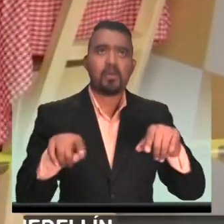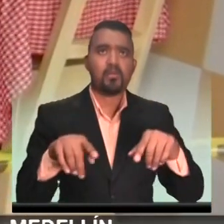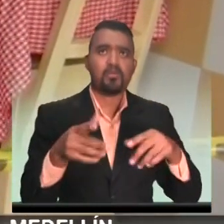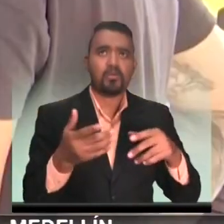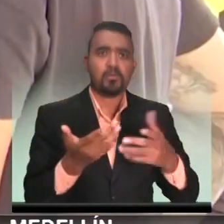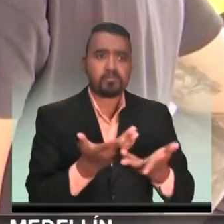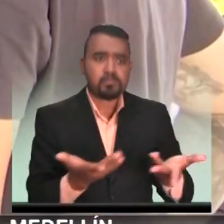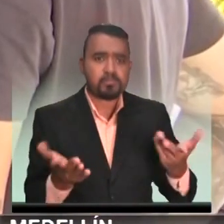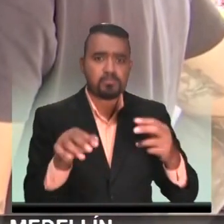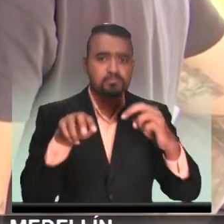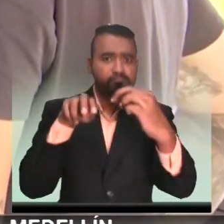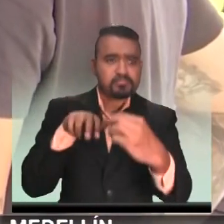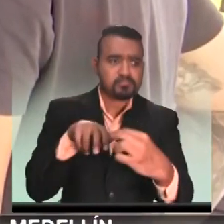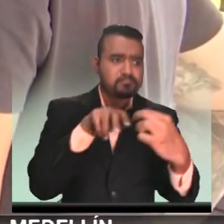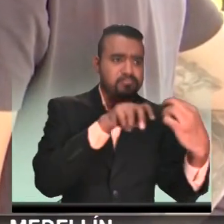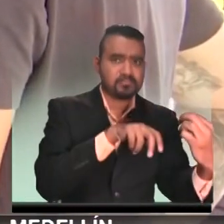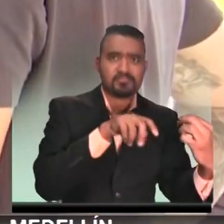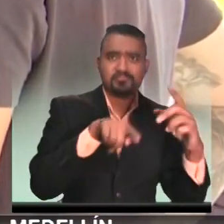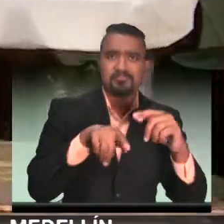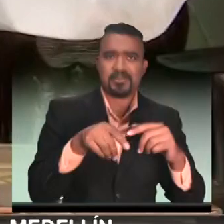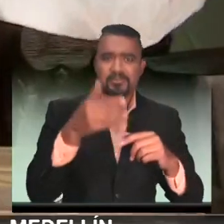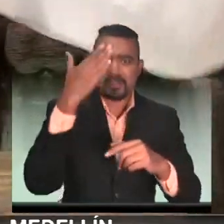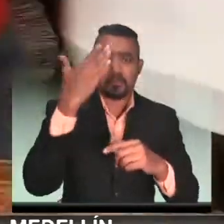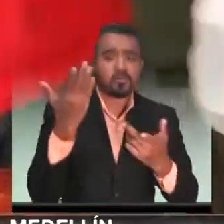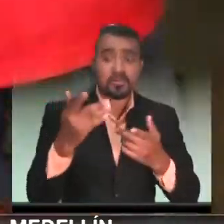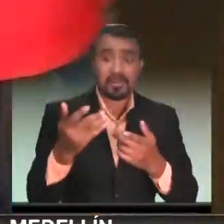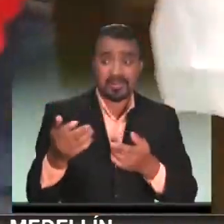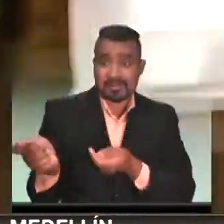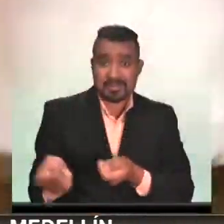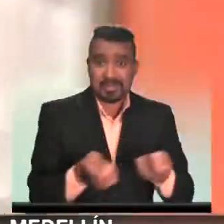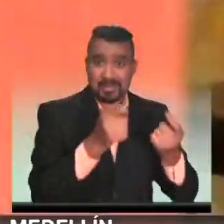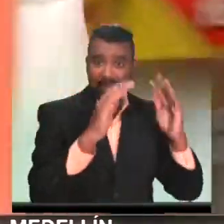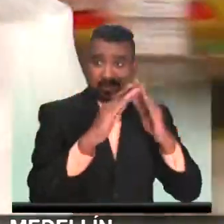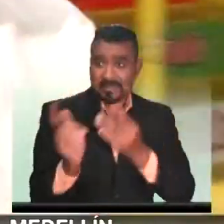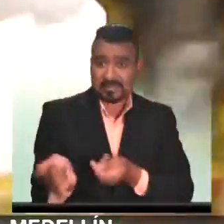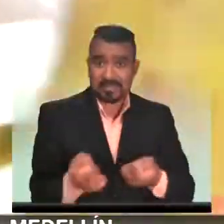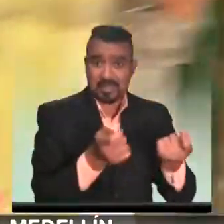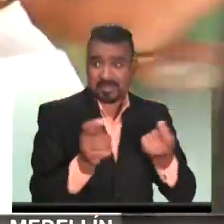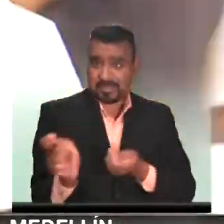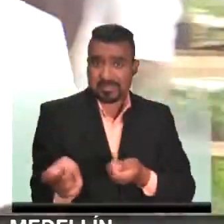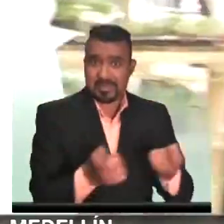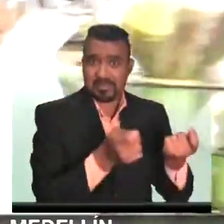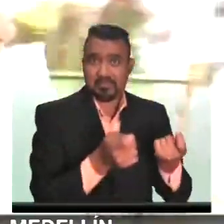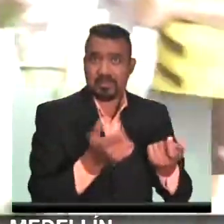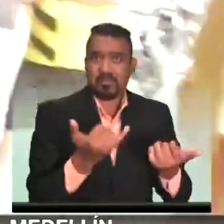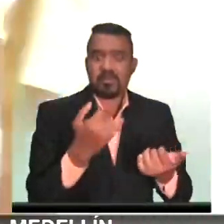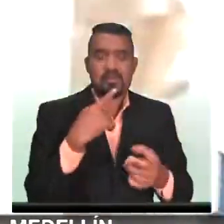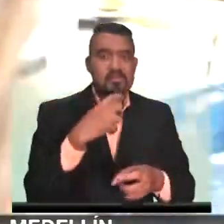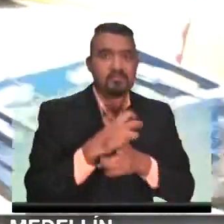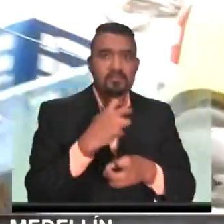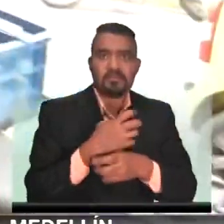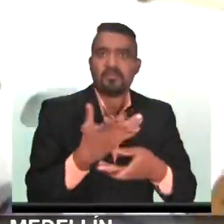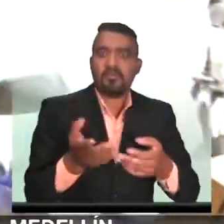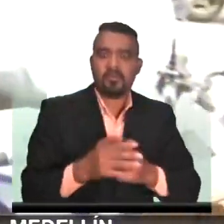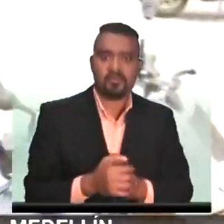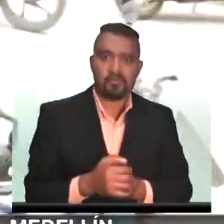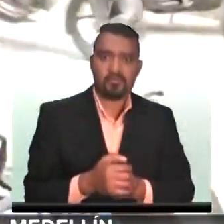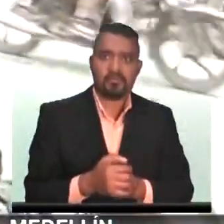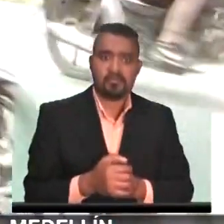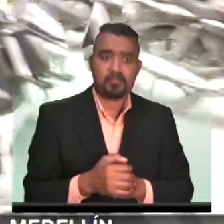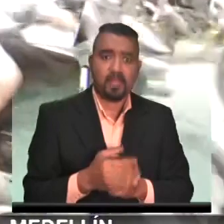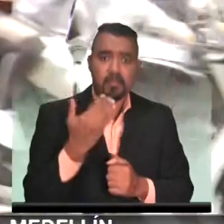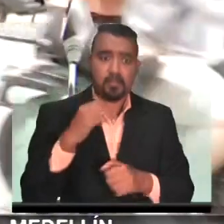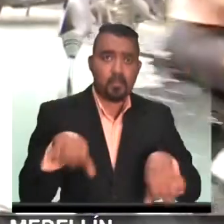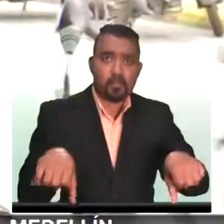experiencia en ventas a domicilio, la imposibilidad de recibir clientes está a punto de obligarlos al cierre. Pero ha sido muy difícil el tema porque